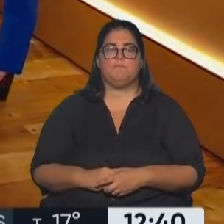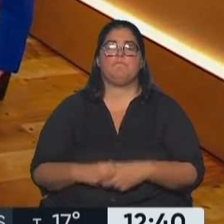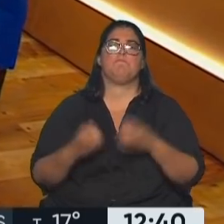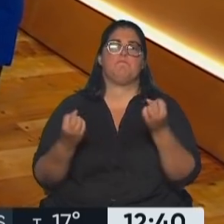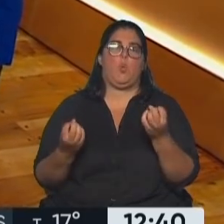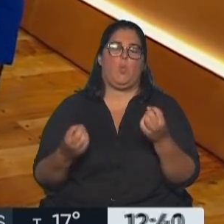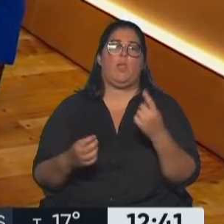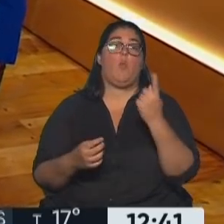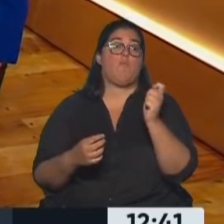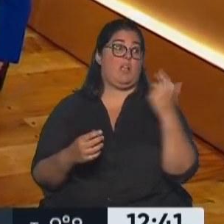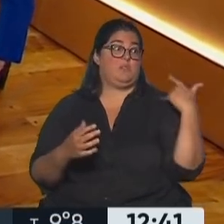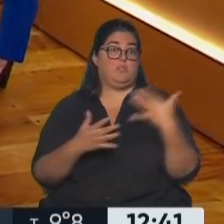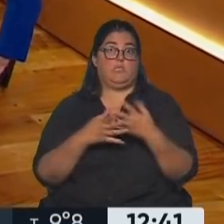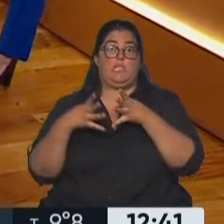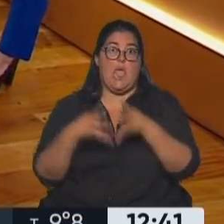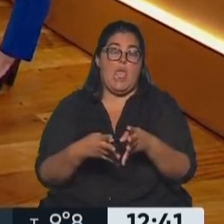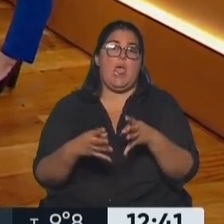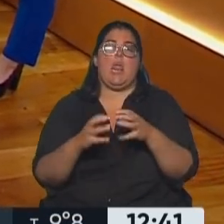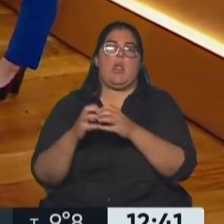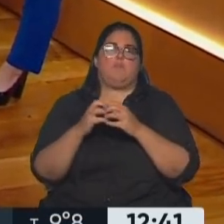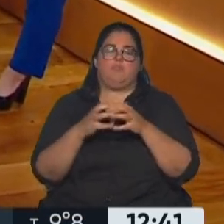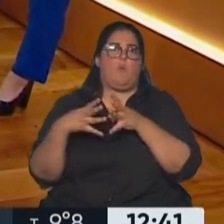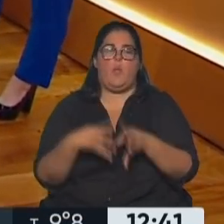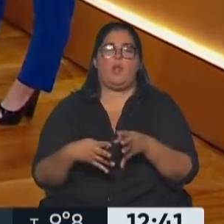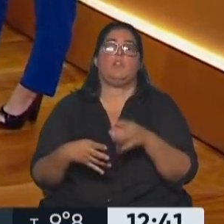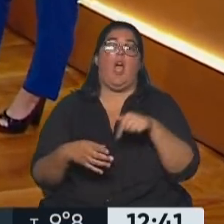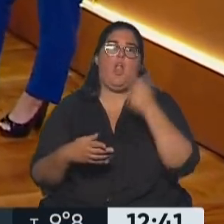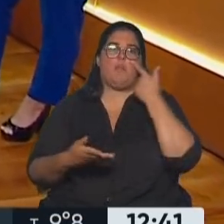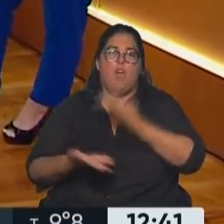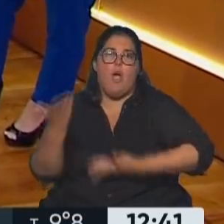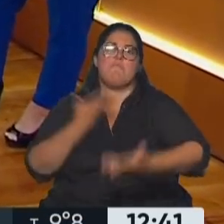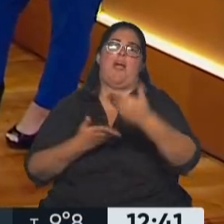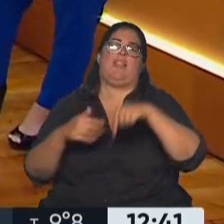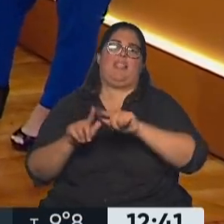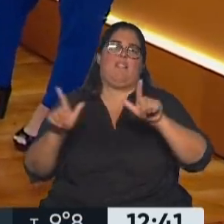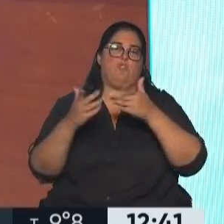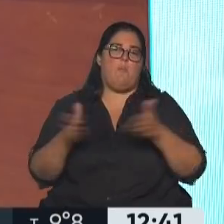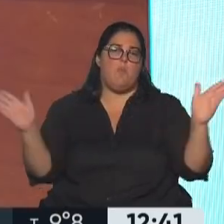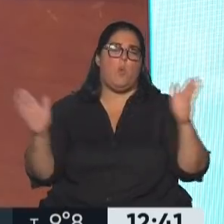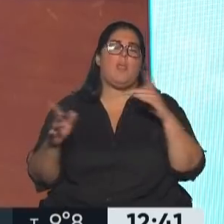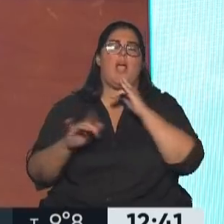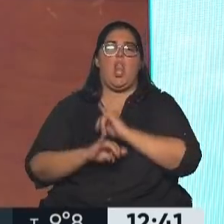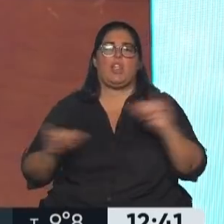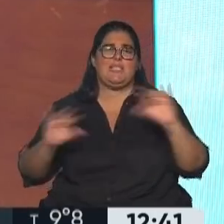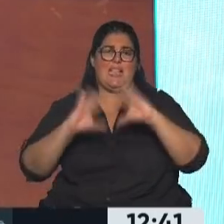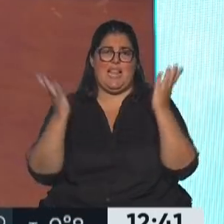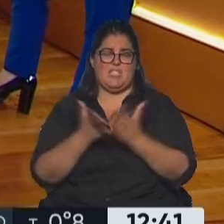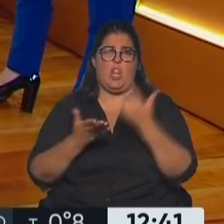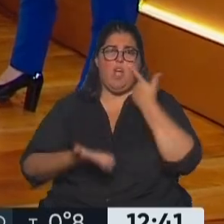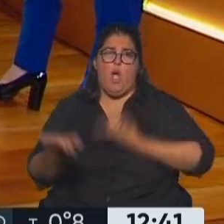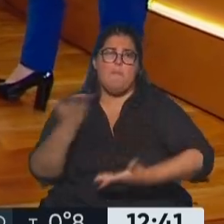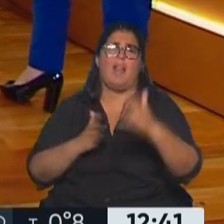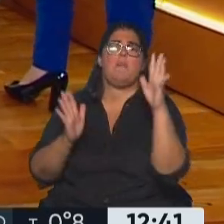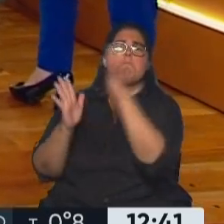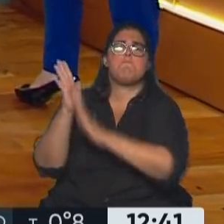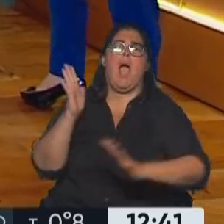Bien, y a un mes de la guerra, a un mes del conflicto bélico, aquí ya mismo compartimos en esta edición de Televisión Pública Noticias Internacional el mapa,